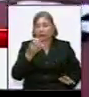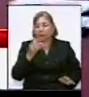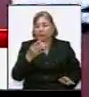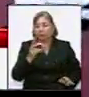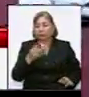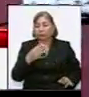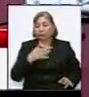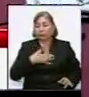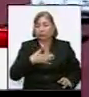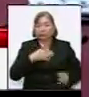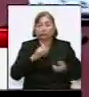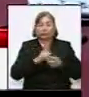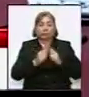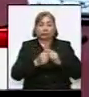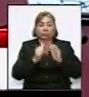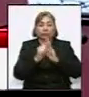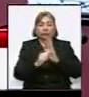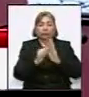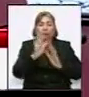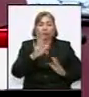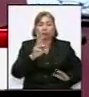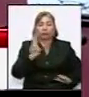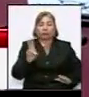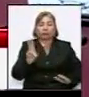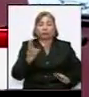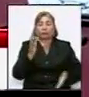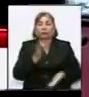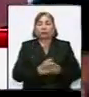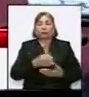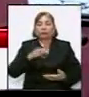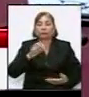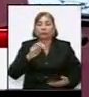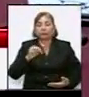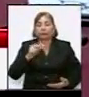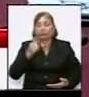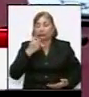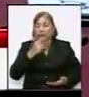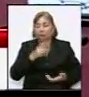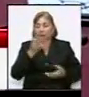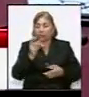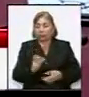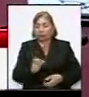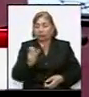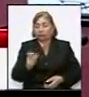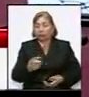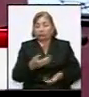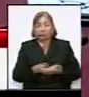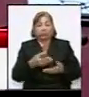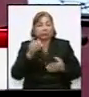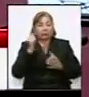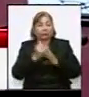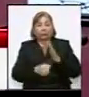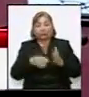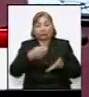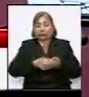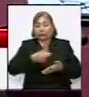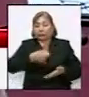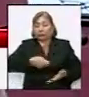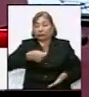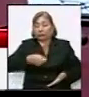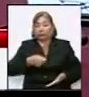autoría propone modificar el artículo 52 del código penal permitiendo que los revocados por omisión a la asistencia familiar